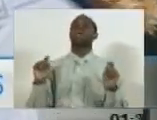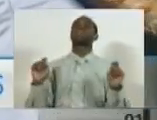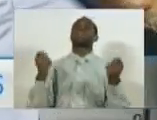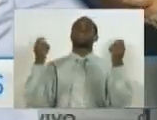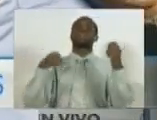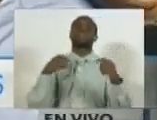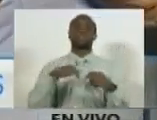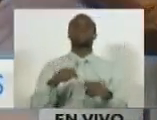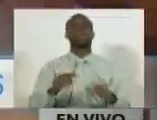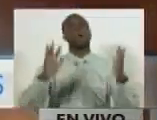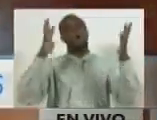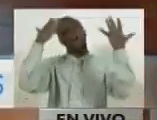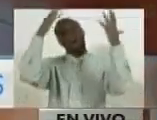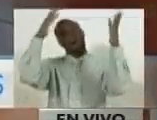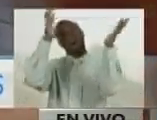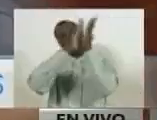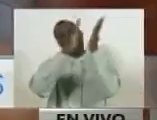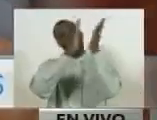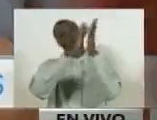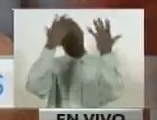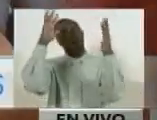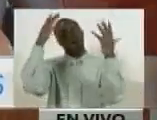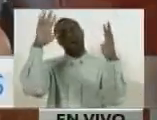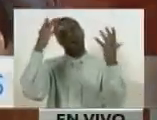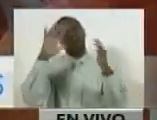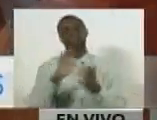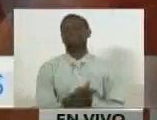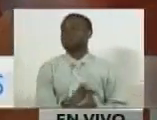bien. Excelente.